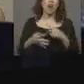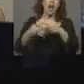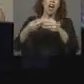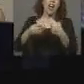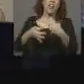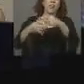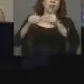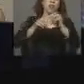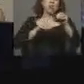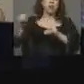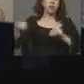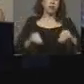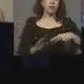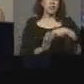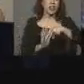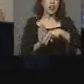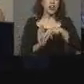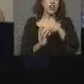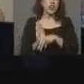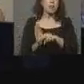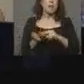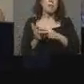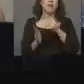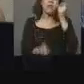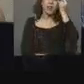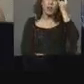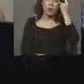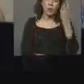dispersión normativa y problemas de interpretación